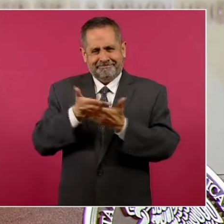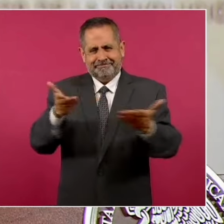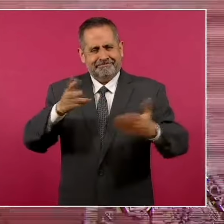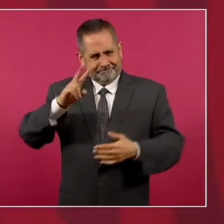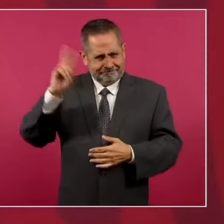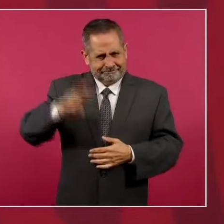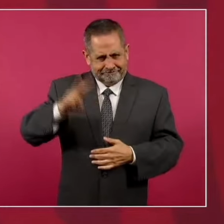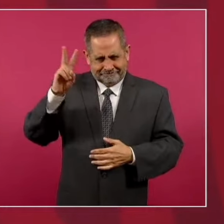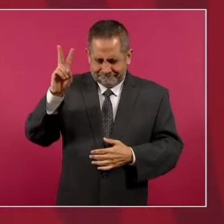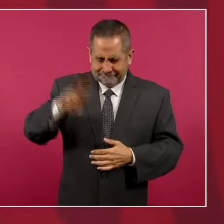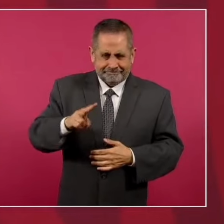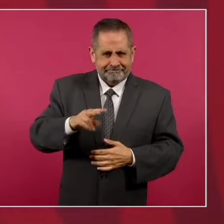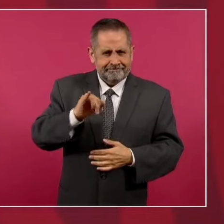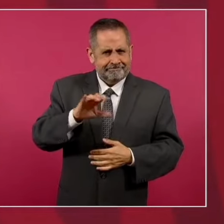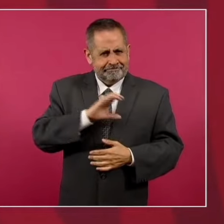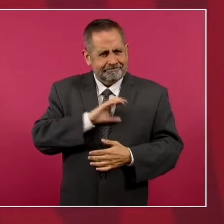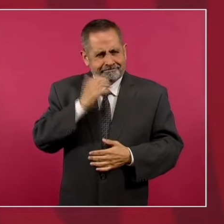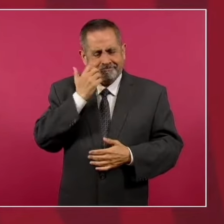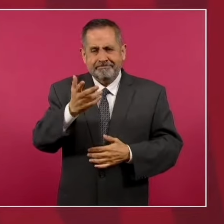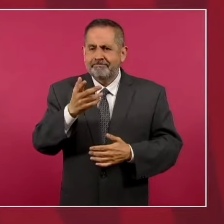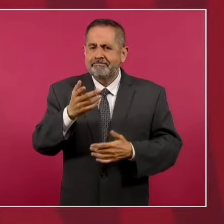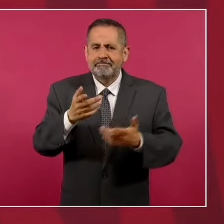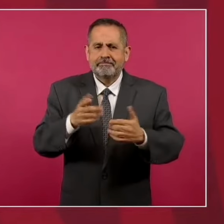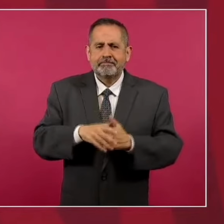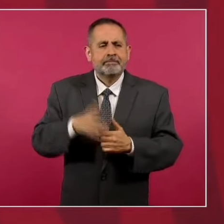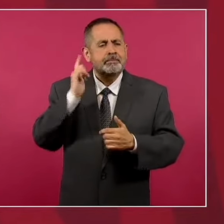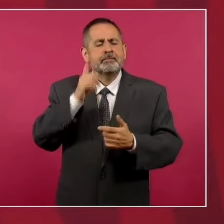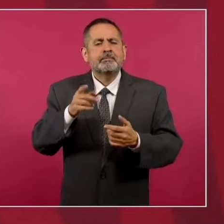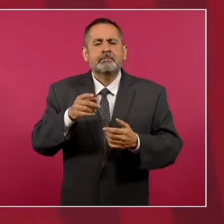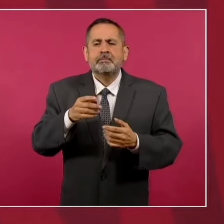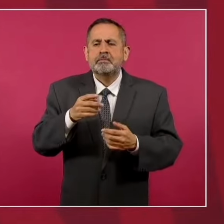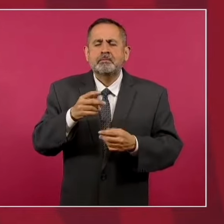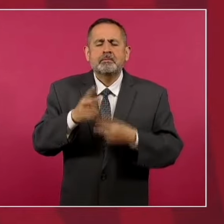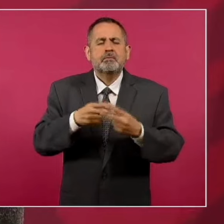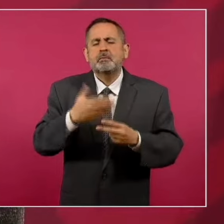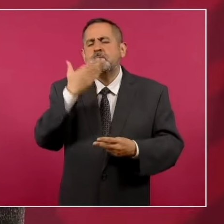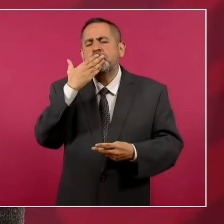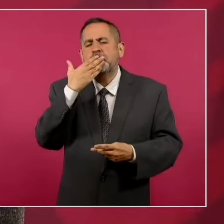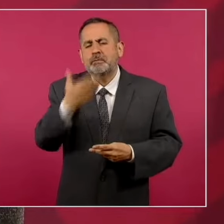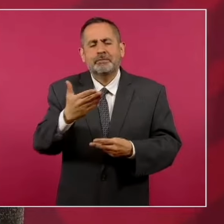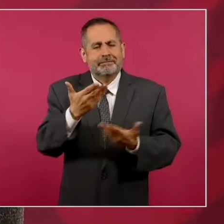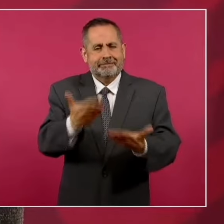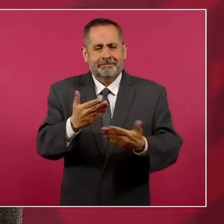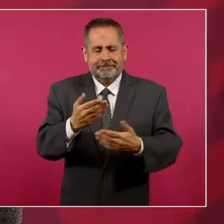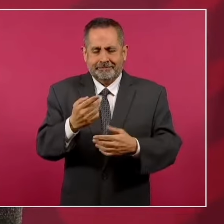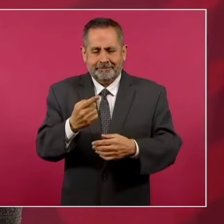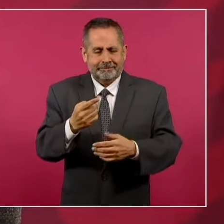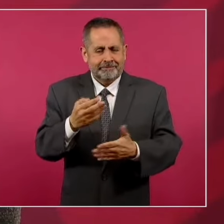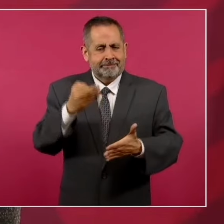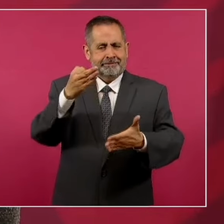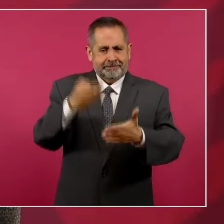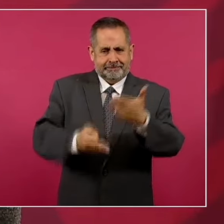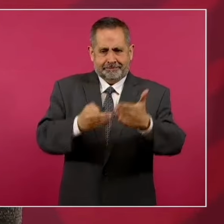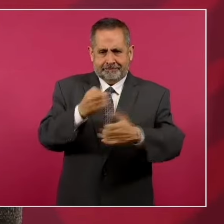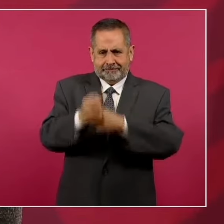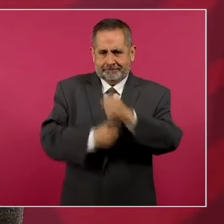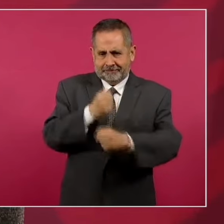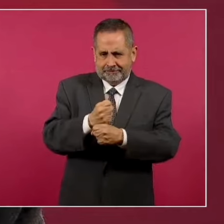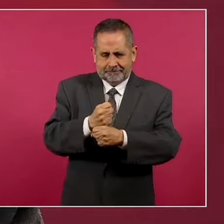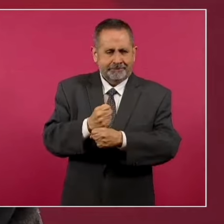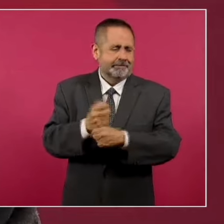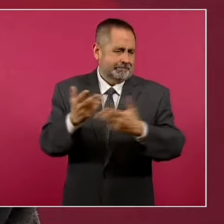La verdad, sí quiero que le pasen muy bien este fin de año